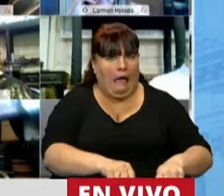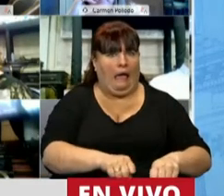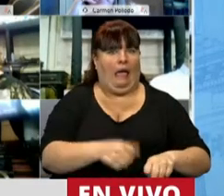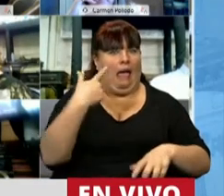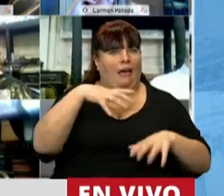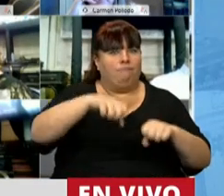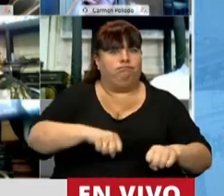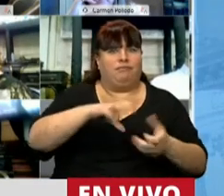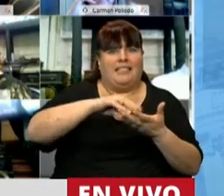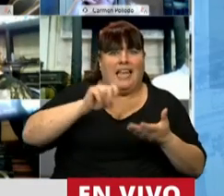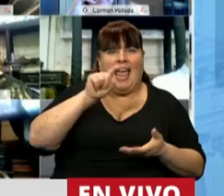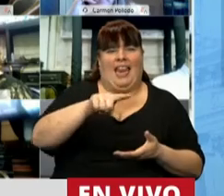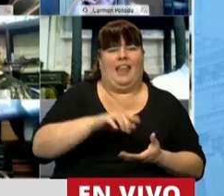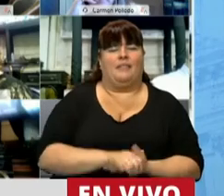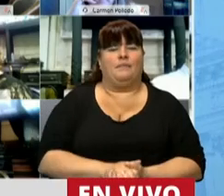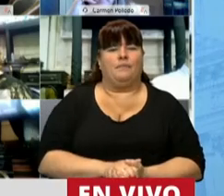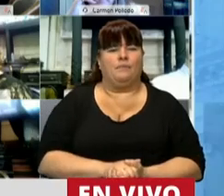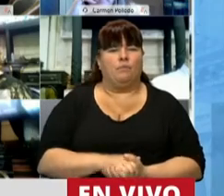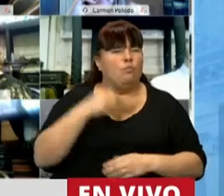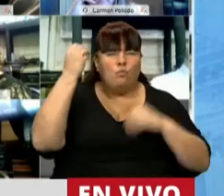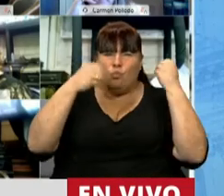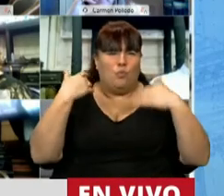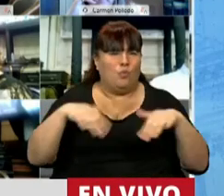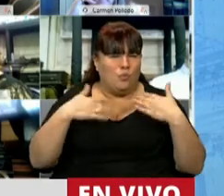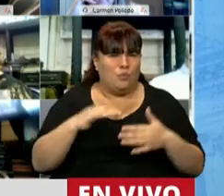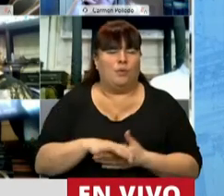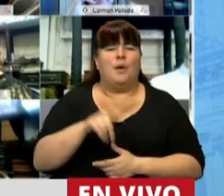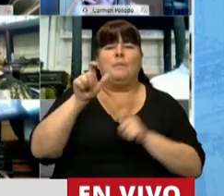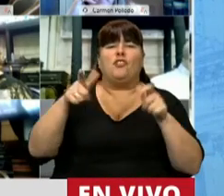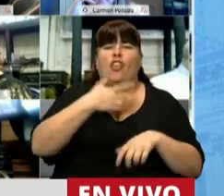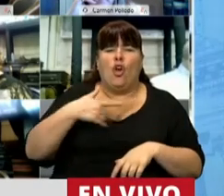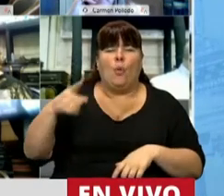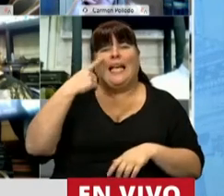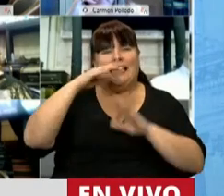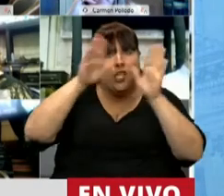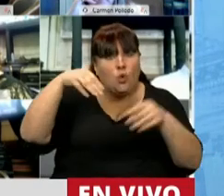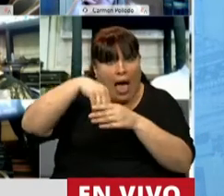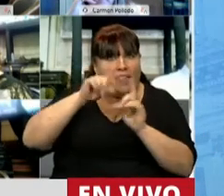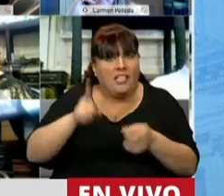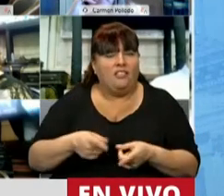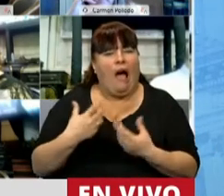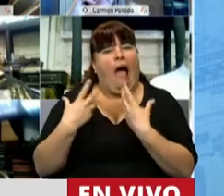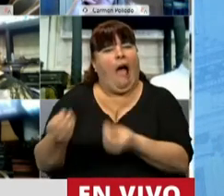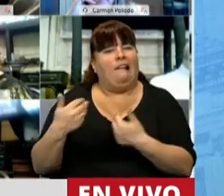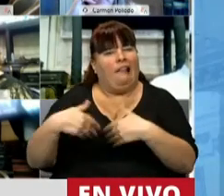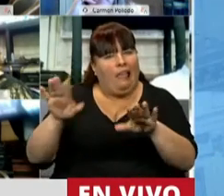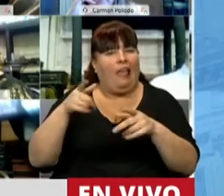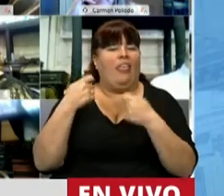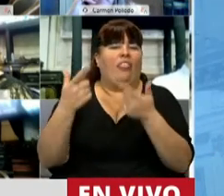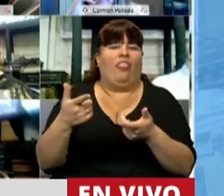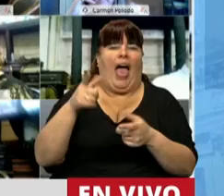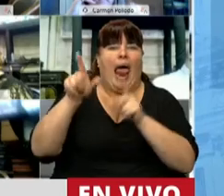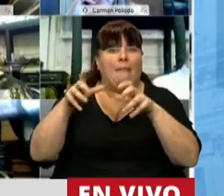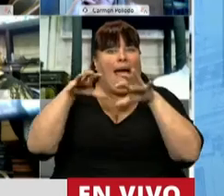estado tomando los bienes en el Foyel. Muy preocupante. Funcionarios del instituto han estado facilitándole a